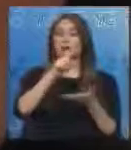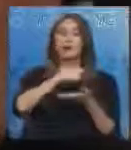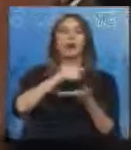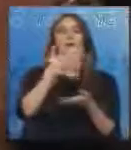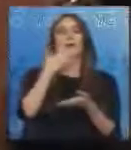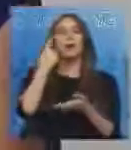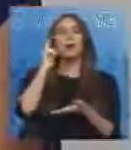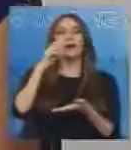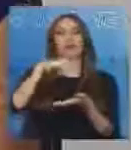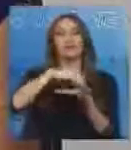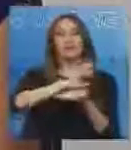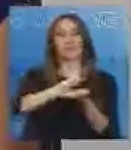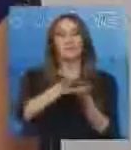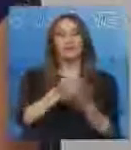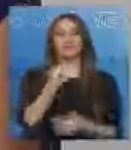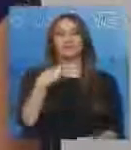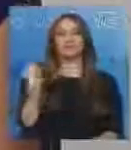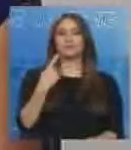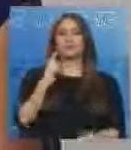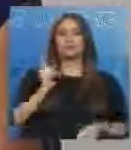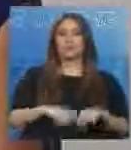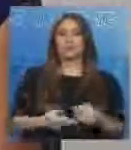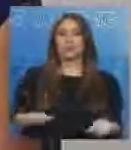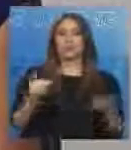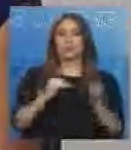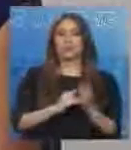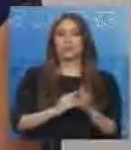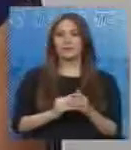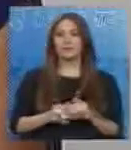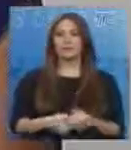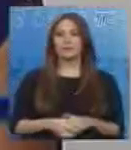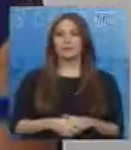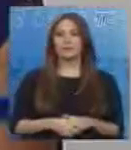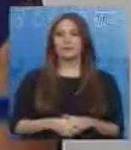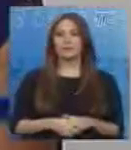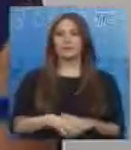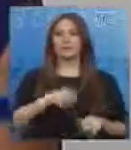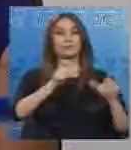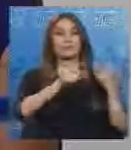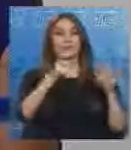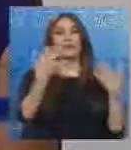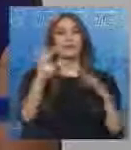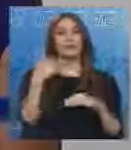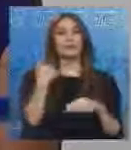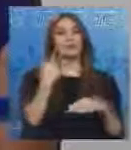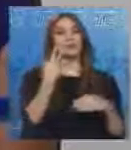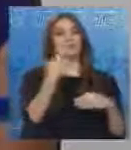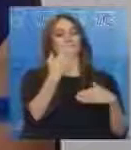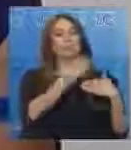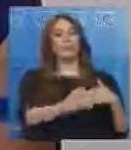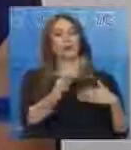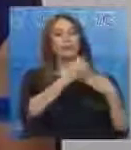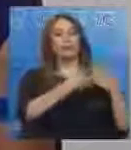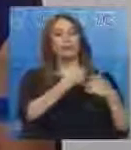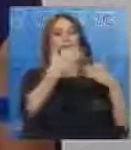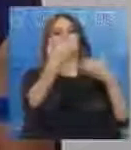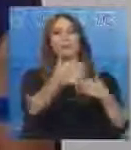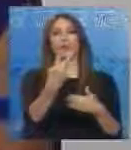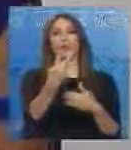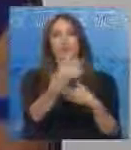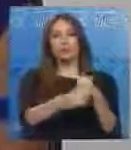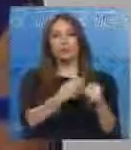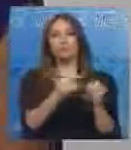del 2019. En el que autoridades seccionales que ya estén dos periodos en funciones no